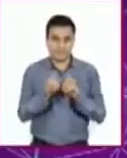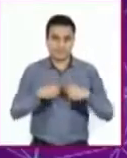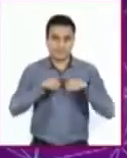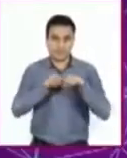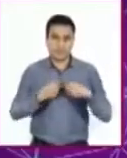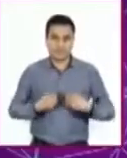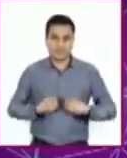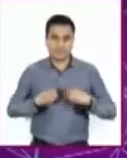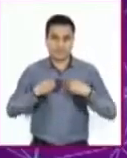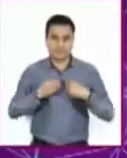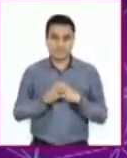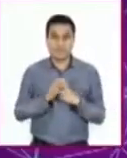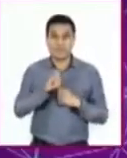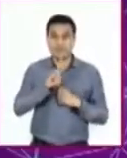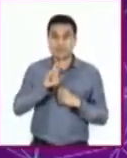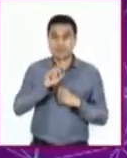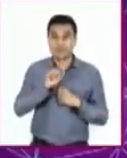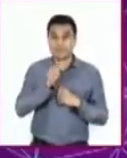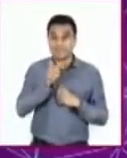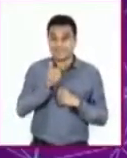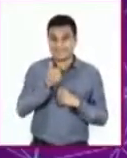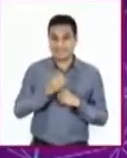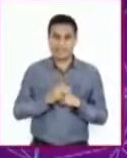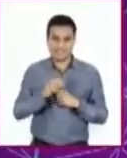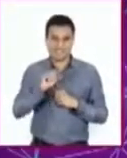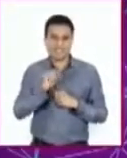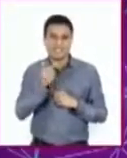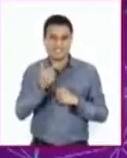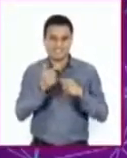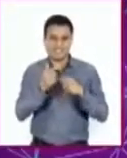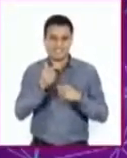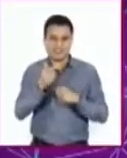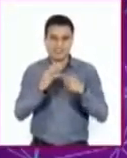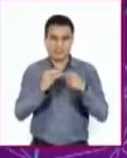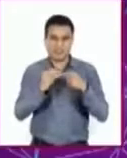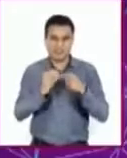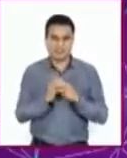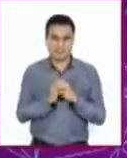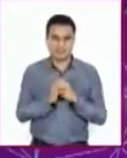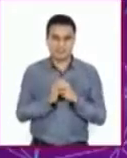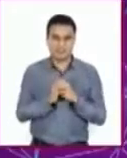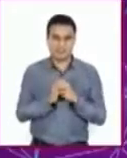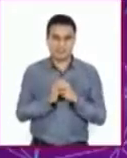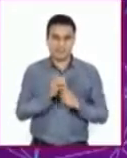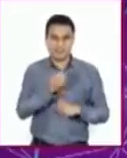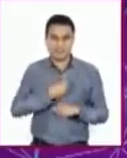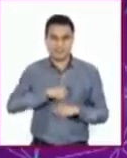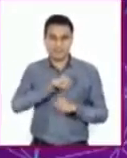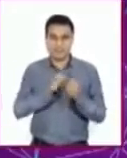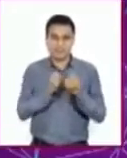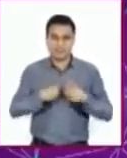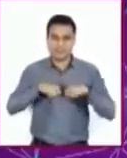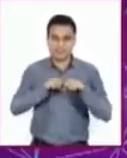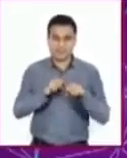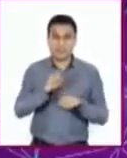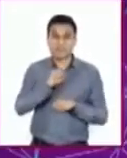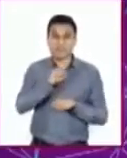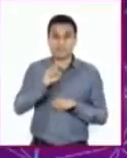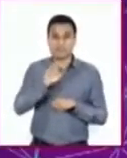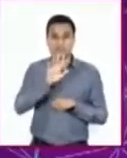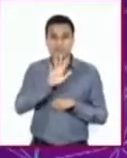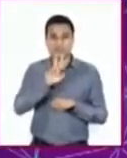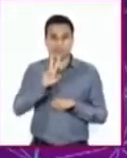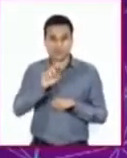vida, 276 pesos con 76 centavos. Cuotas por seguro de salud, 152